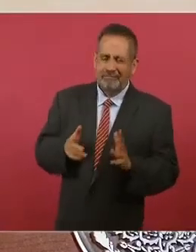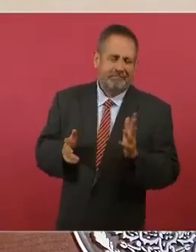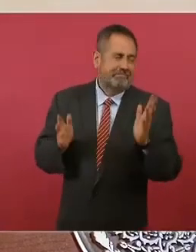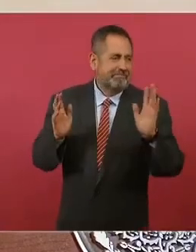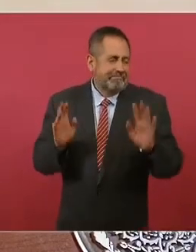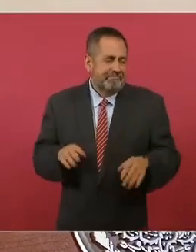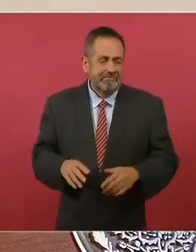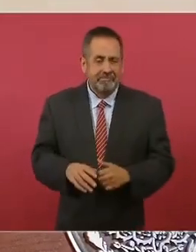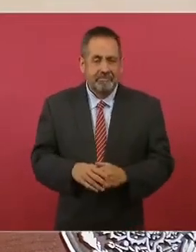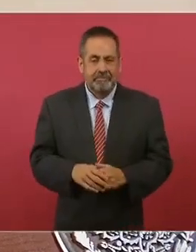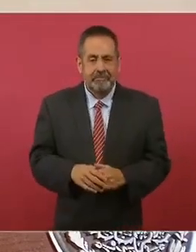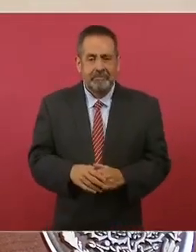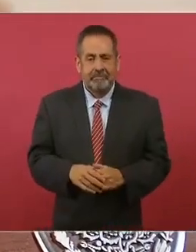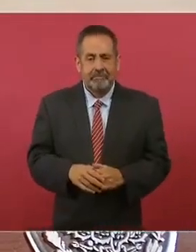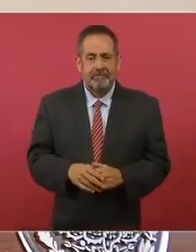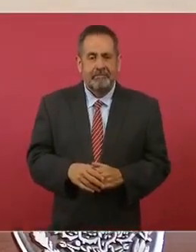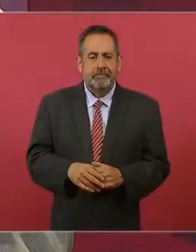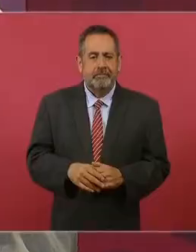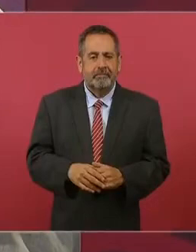que